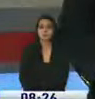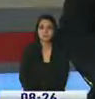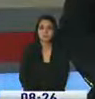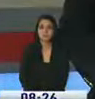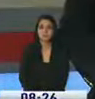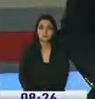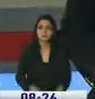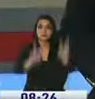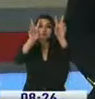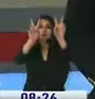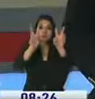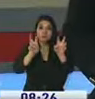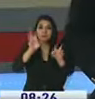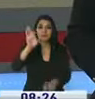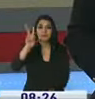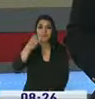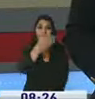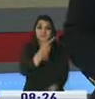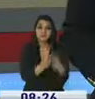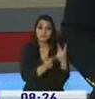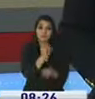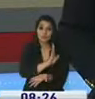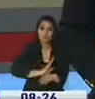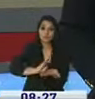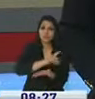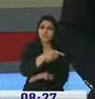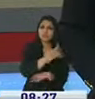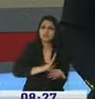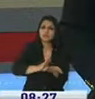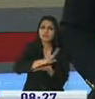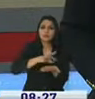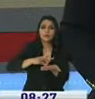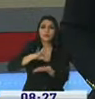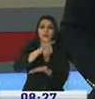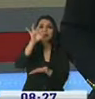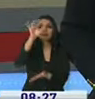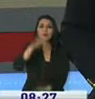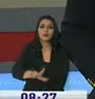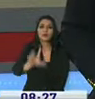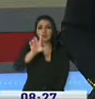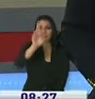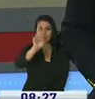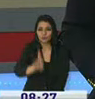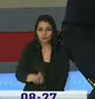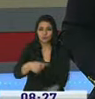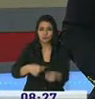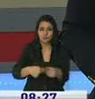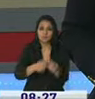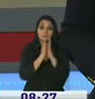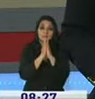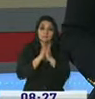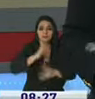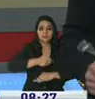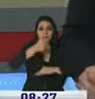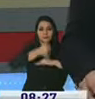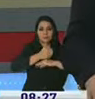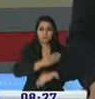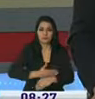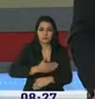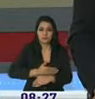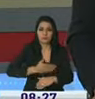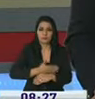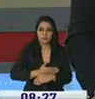Y en nuestro segmento les contamos que moradores del barrio Alma Lojana, ubicado al sur centro de la capital, solicitan a las autoridades la